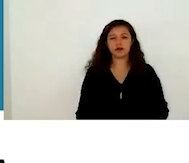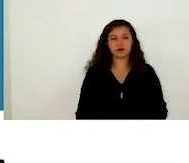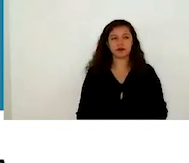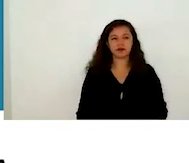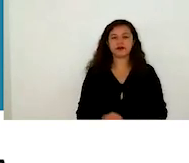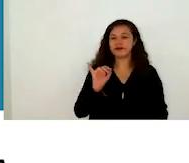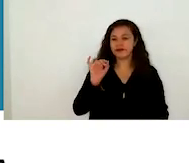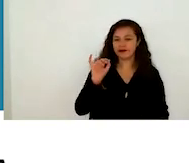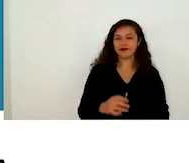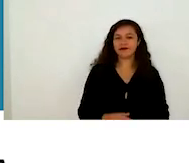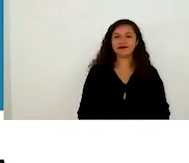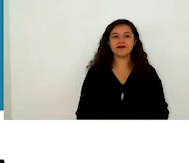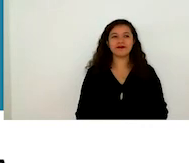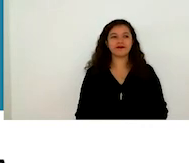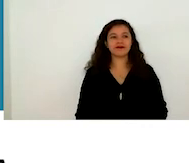y sí